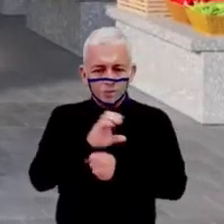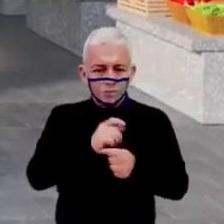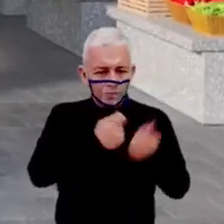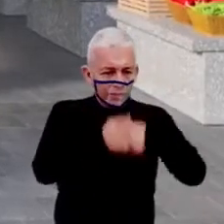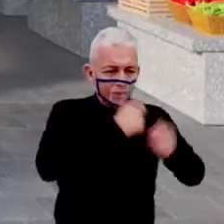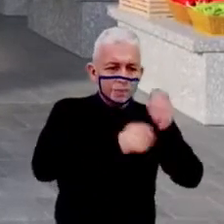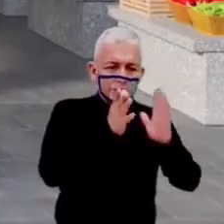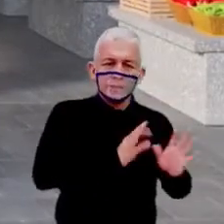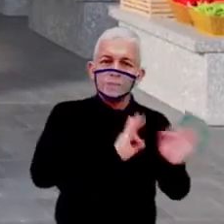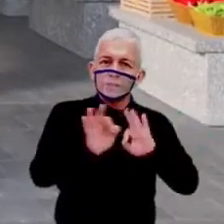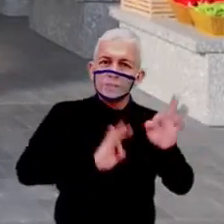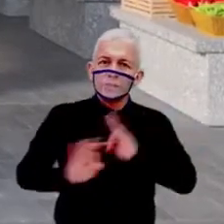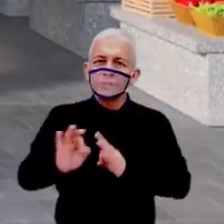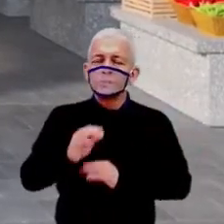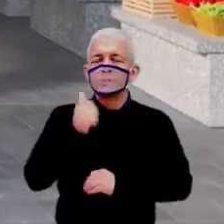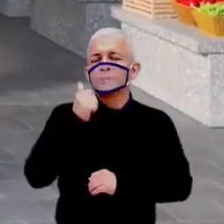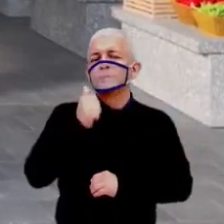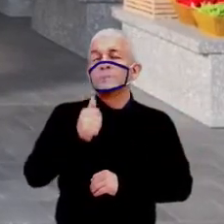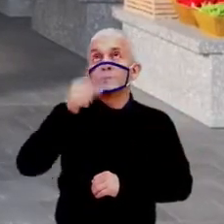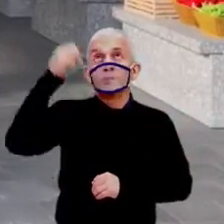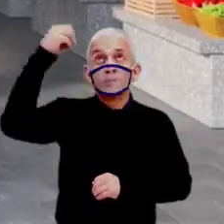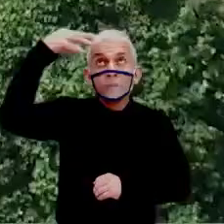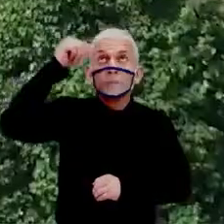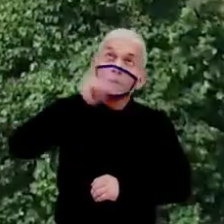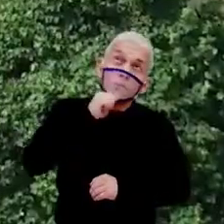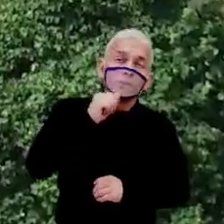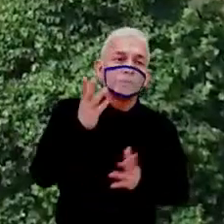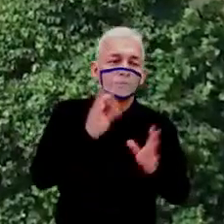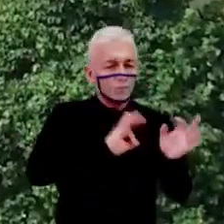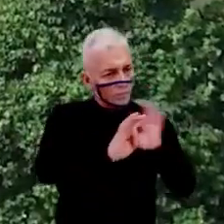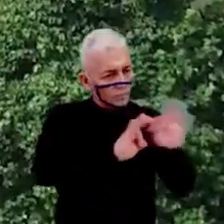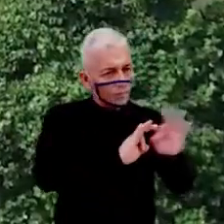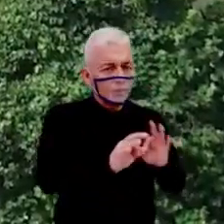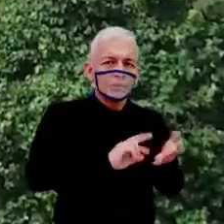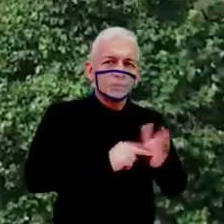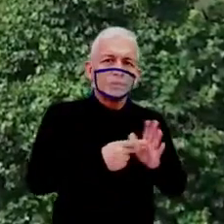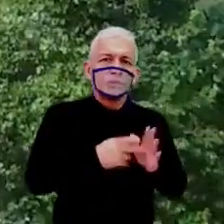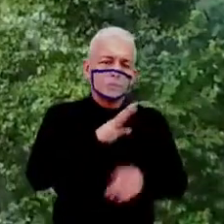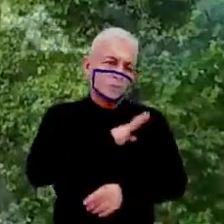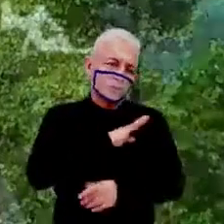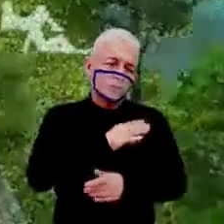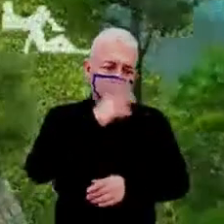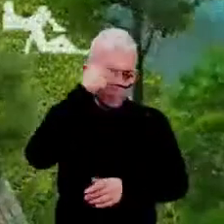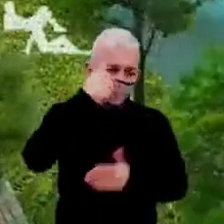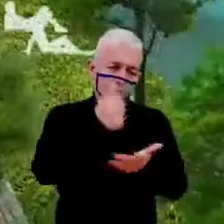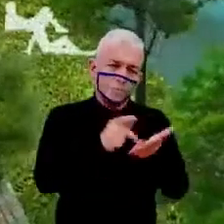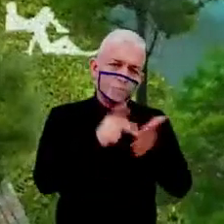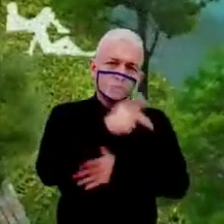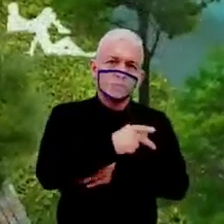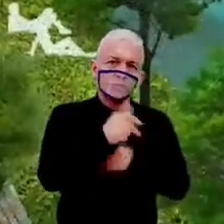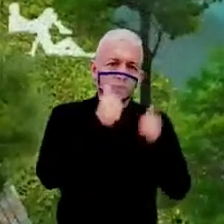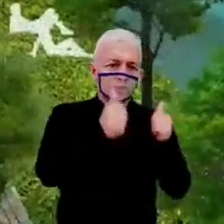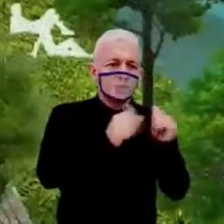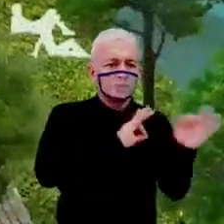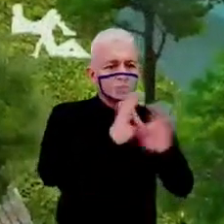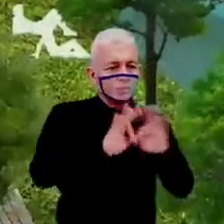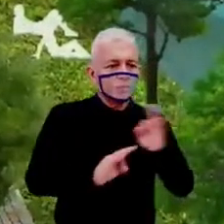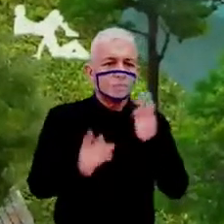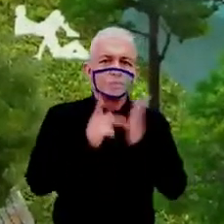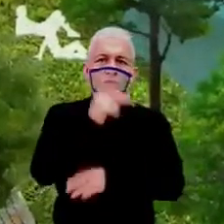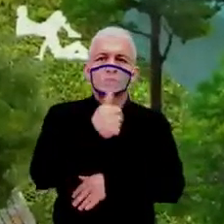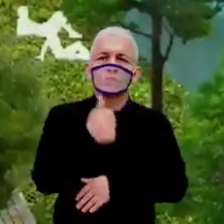ambulantes, porque aquí estamos sobre sol y agua y que nos ayude el alcalde en este proyecto. Está muy bien hecho el proyecto este que van a